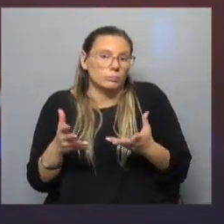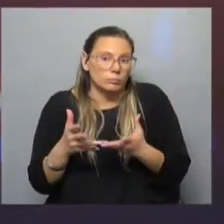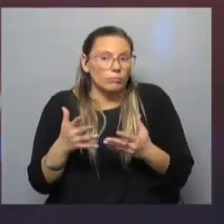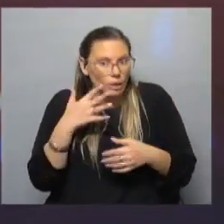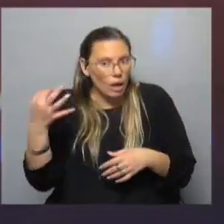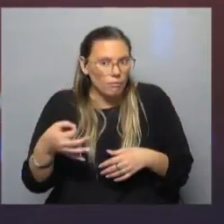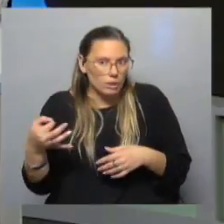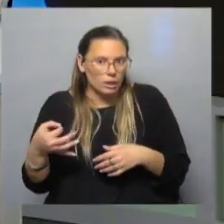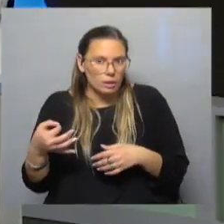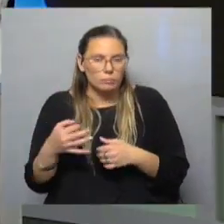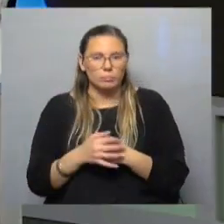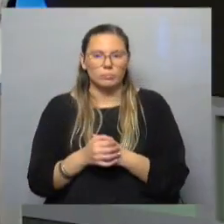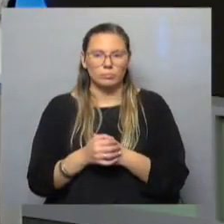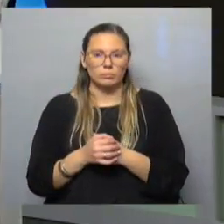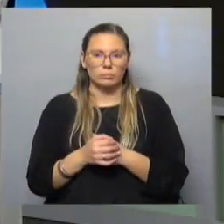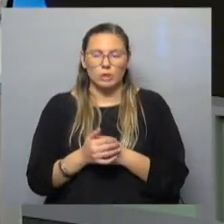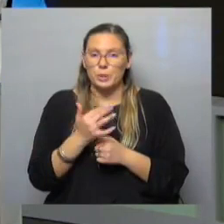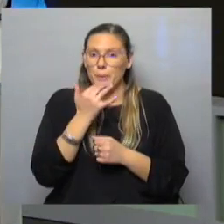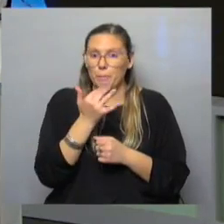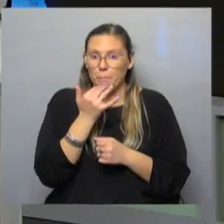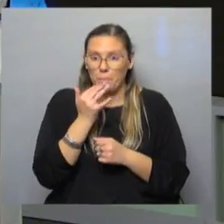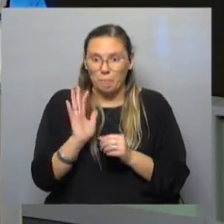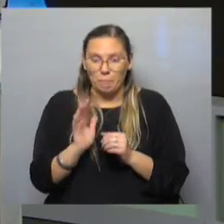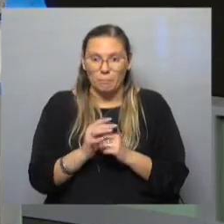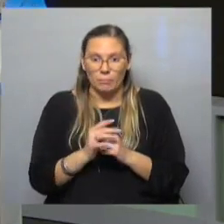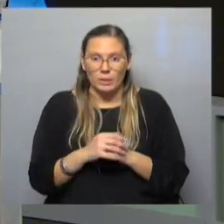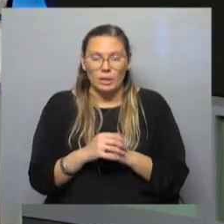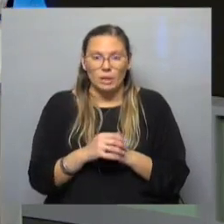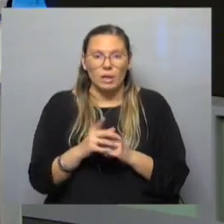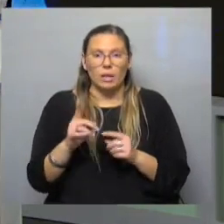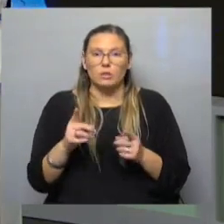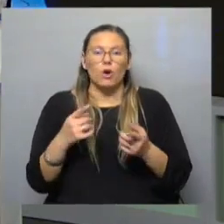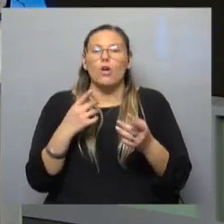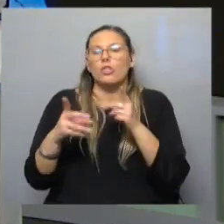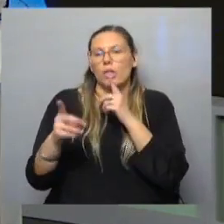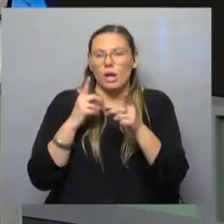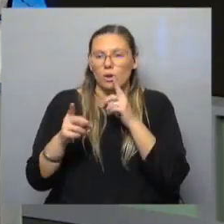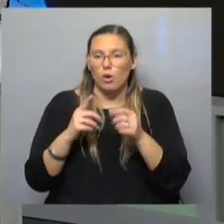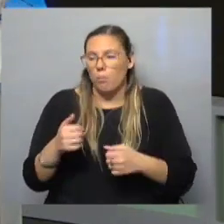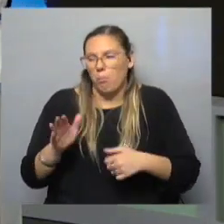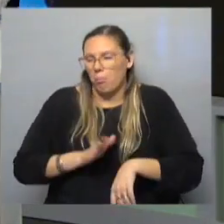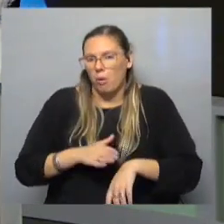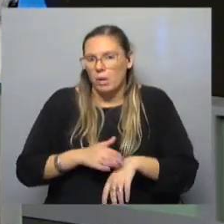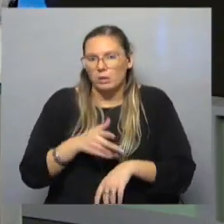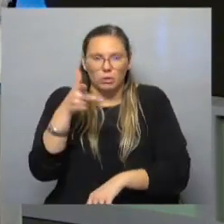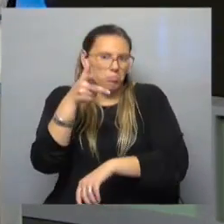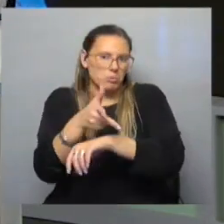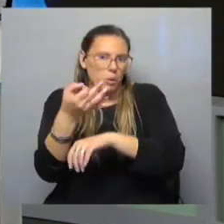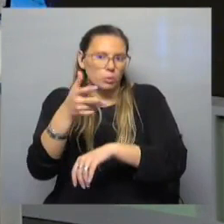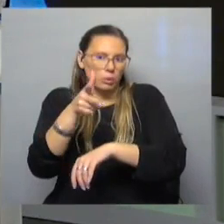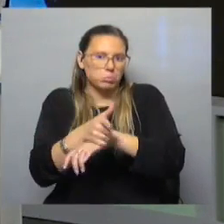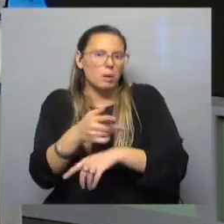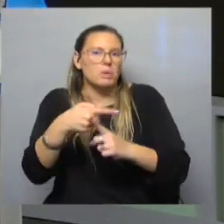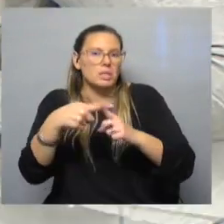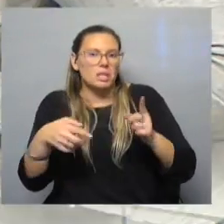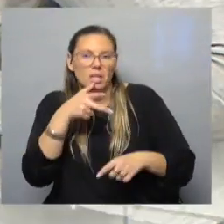algo científico propiamente dicho, no lo tenemos estudiado. Esa sangre surgió como espontáneo. Fue espontáneo, fue algo que quedó se dio, en la película. Claro, que dijo mi tía,